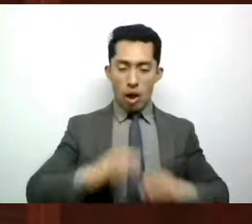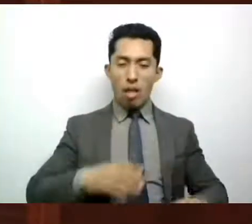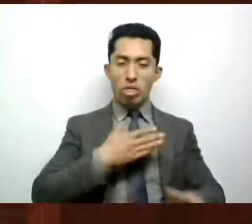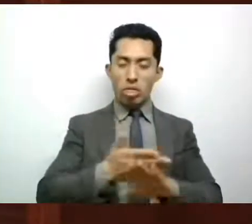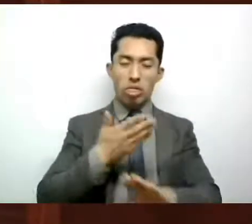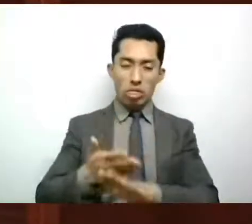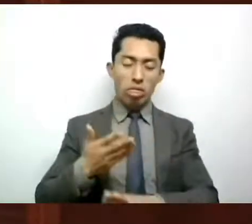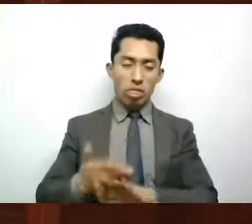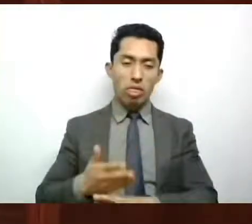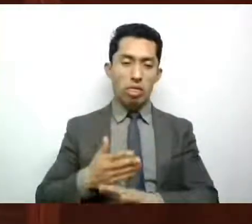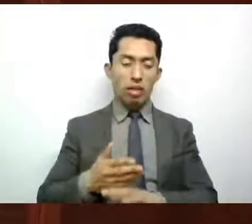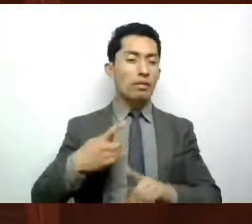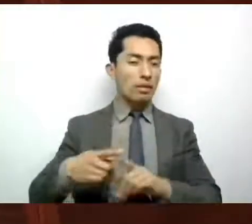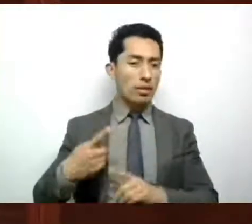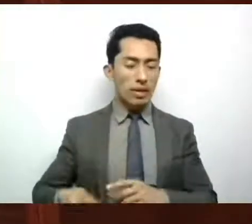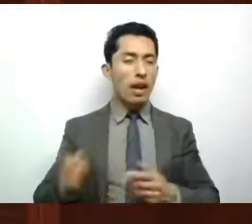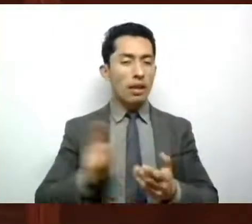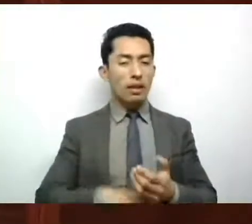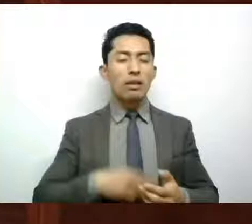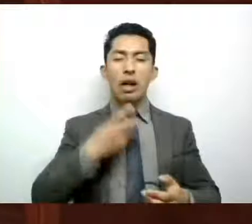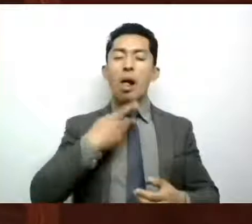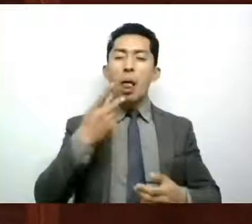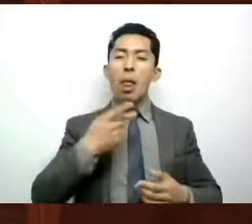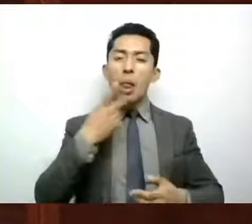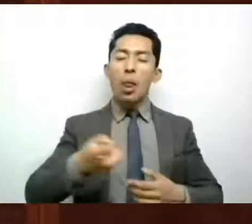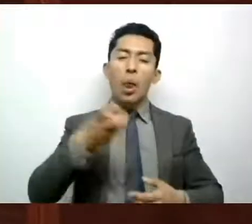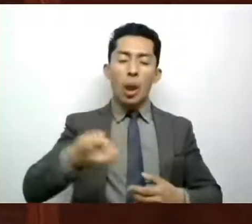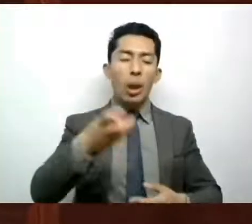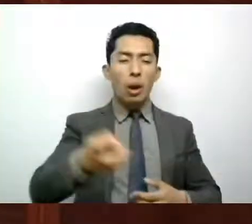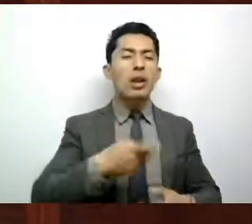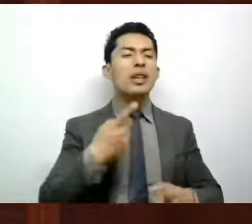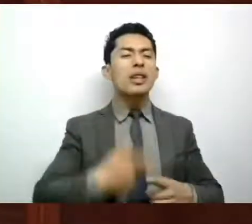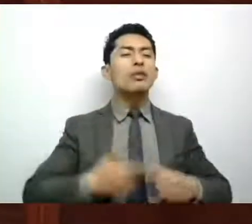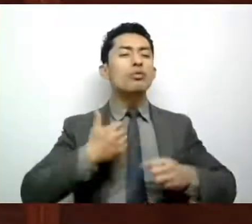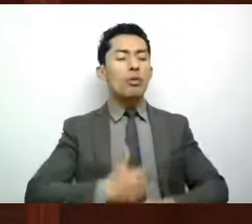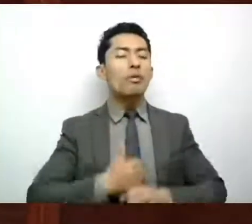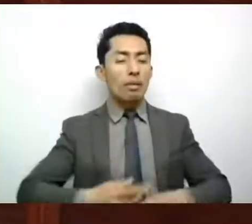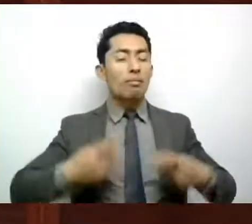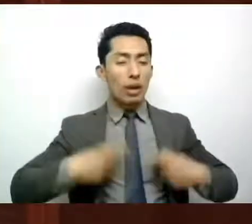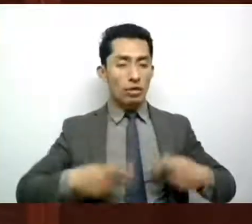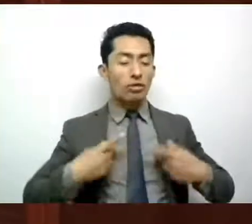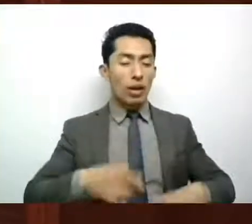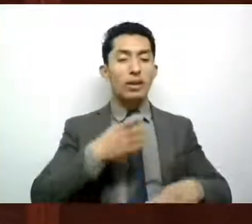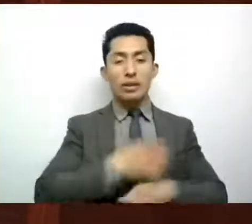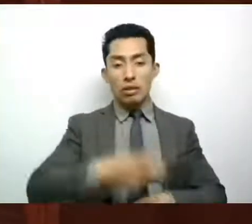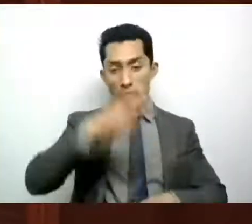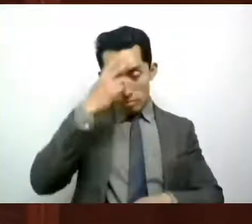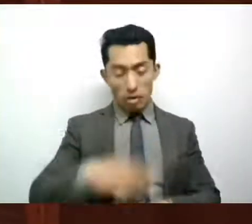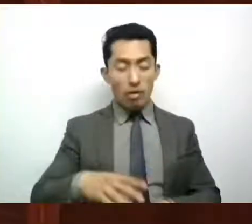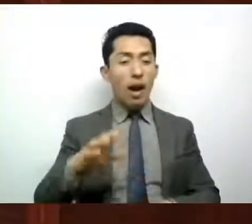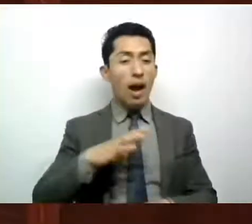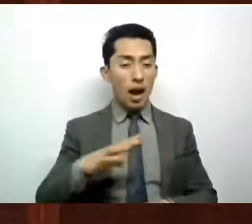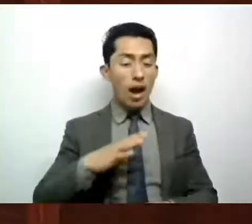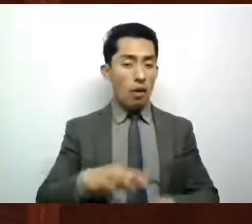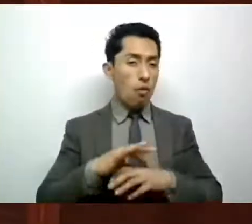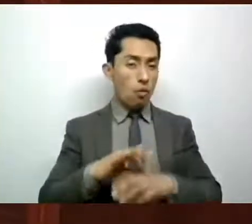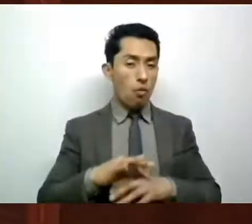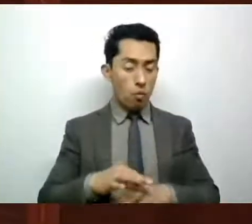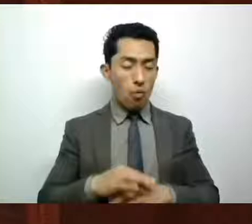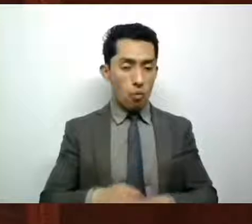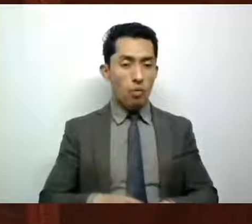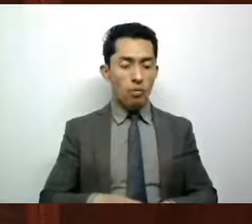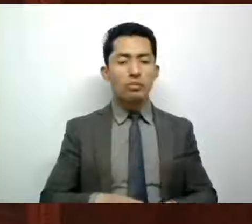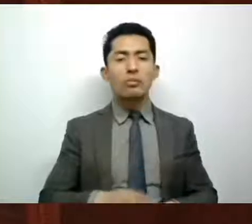física, amagos y violencia verbal que sufren los ciudadanos mexiquenses